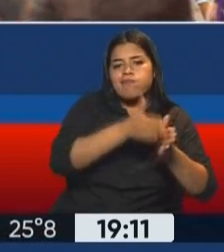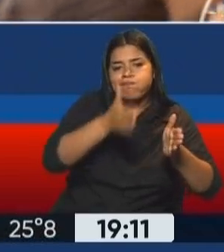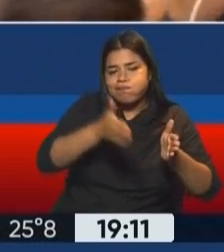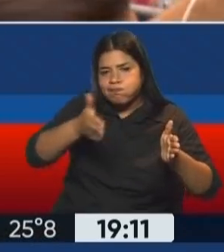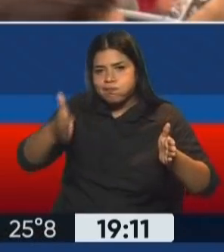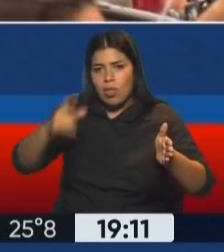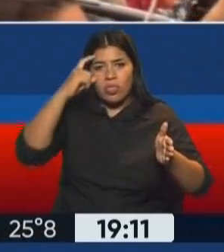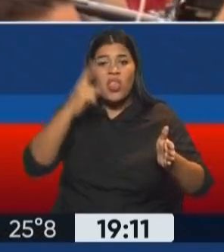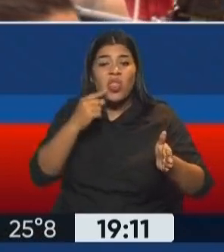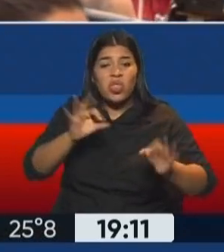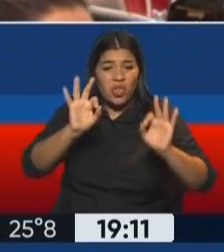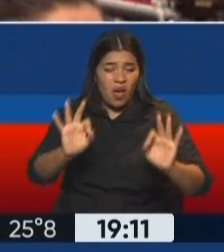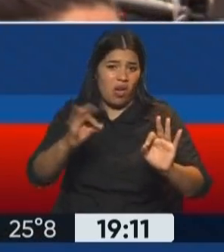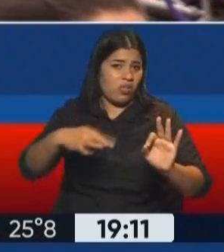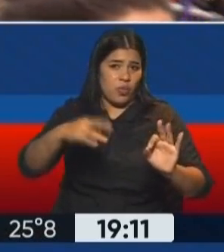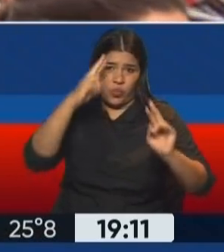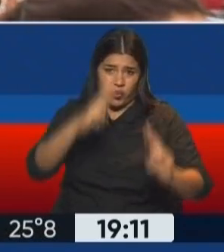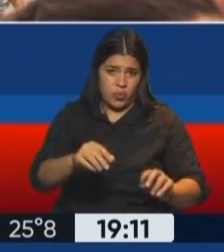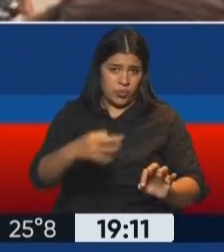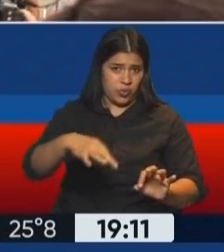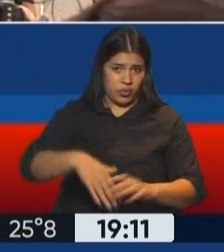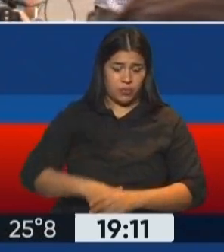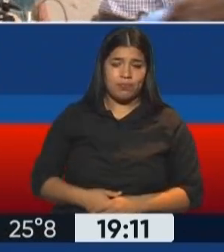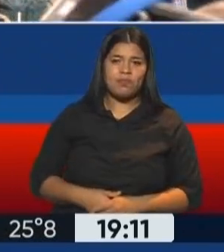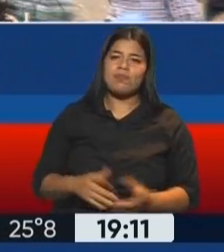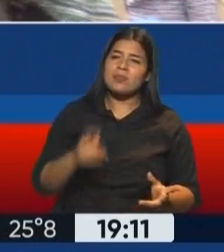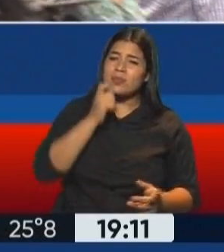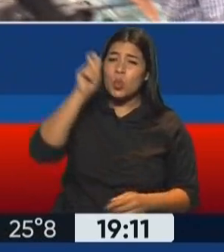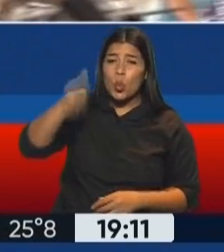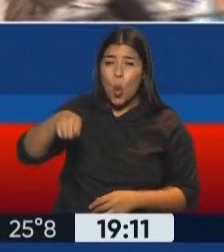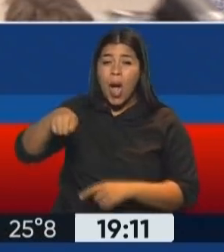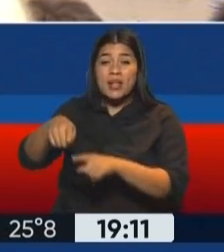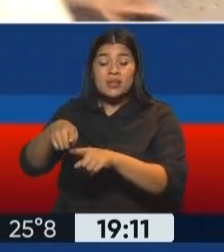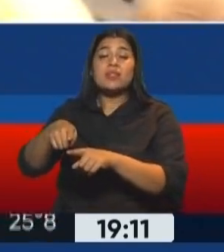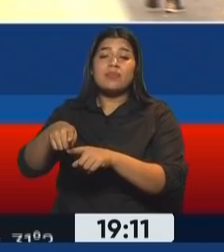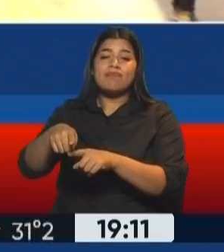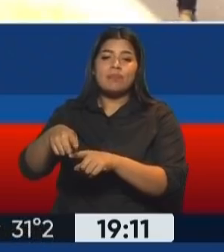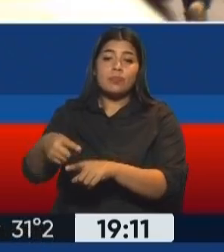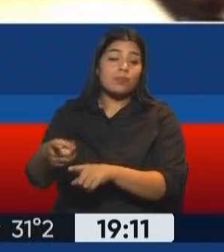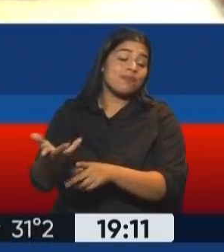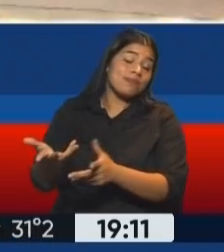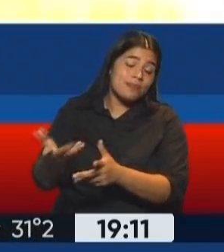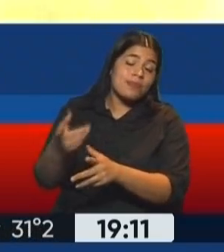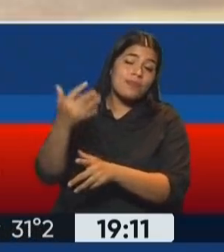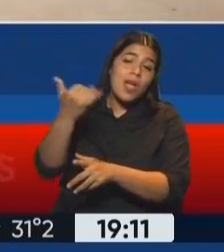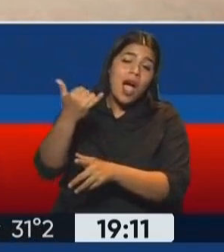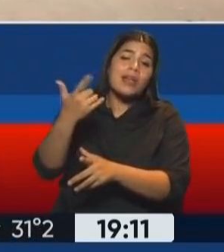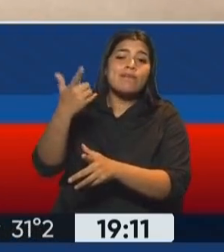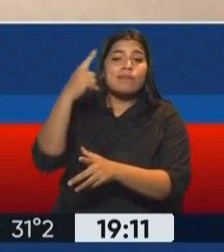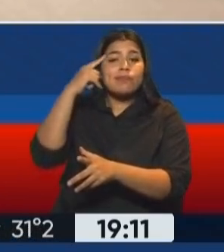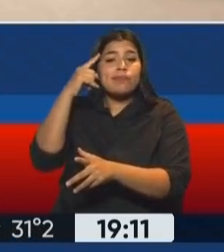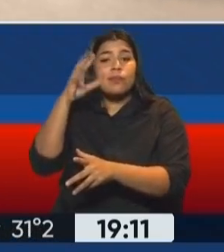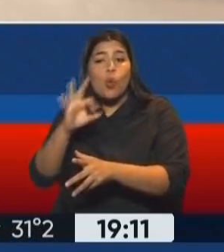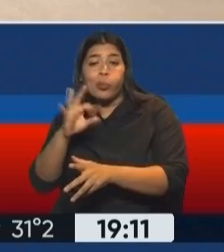resolver la situación procesal. Sería muy raro que un juez, con un fanatismo y con una enjundia laboral